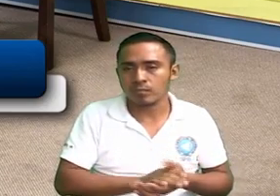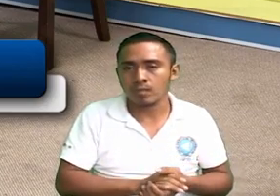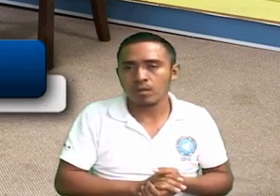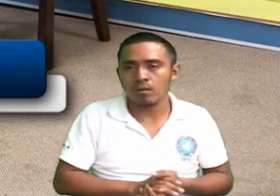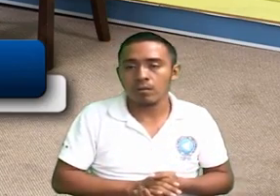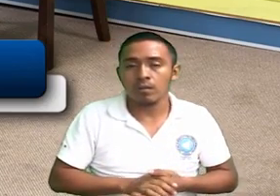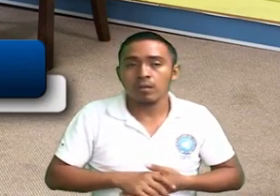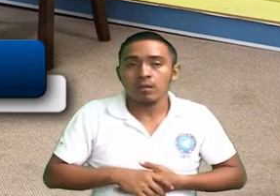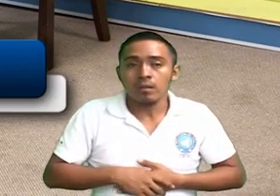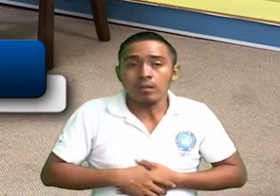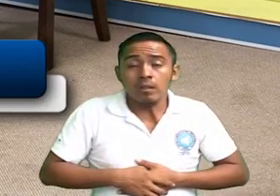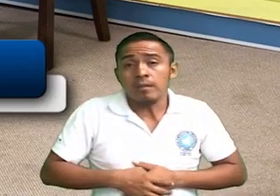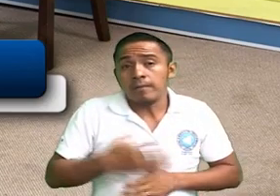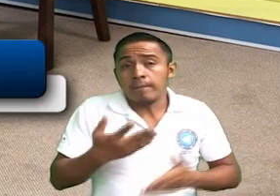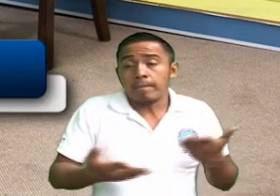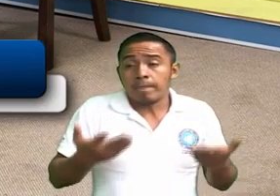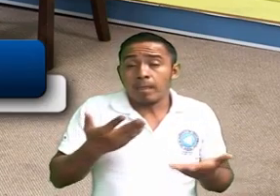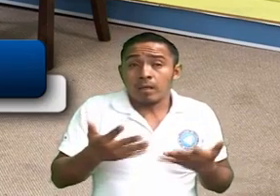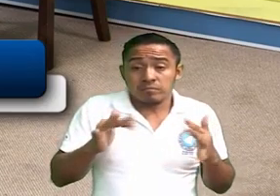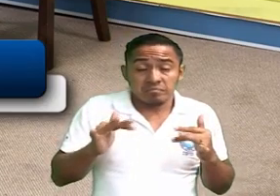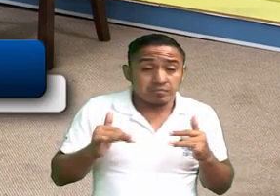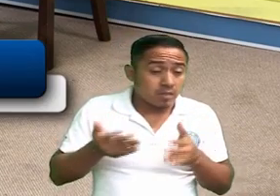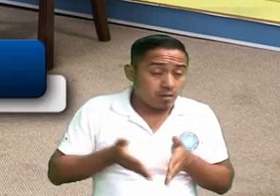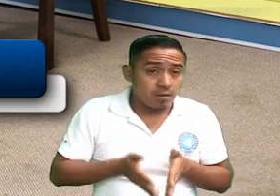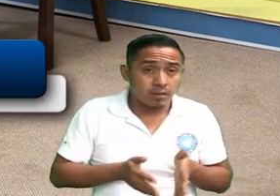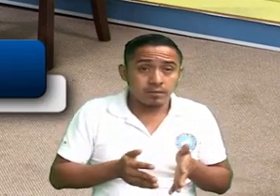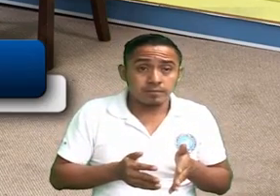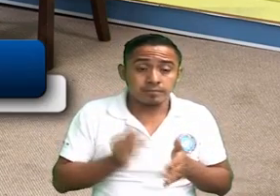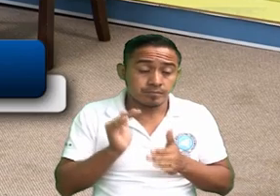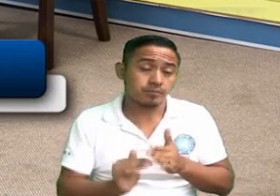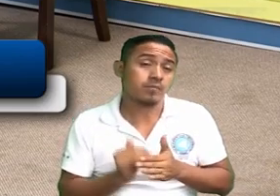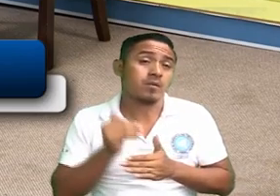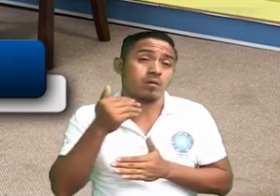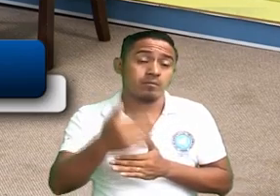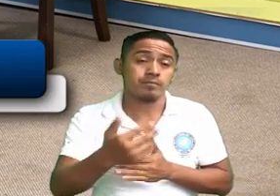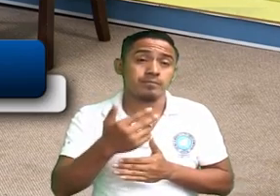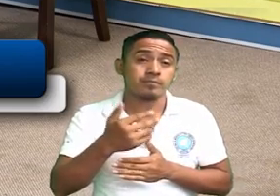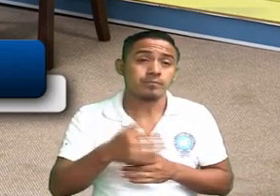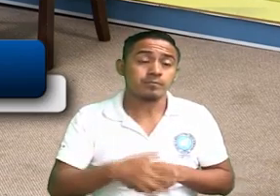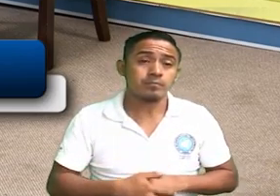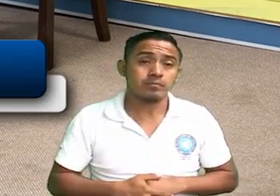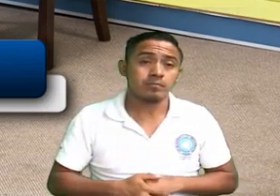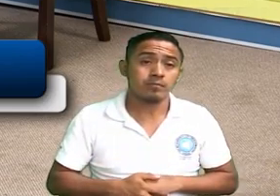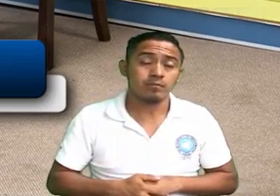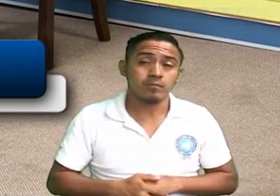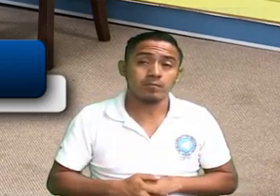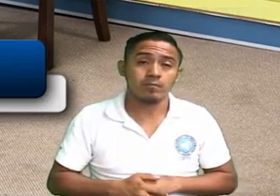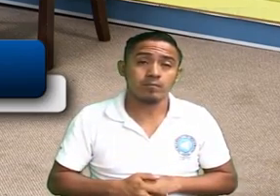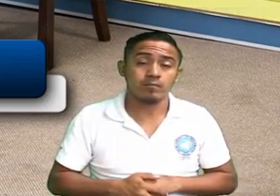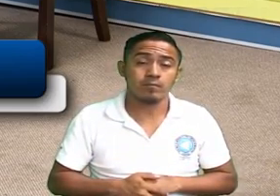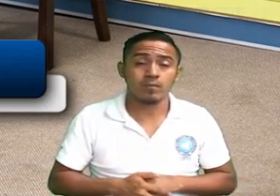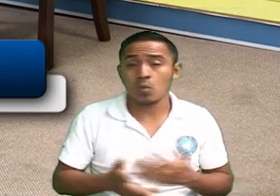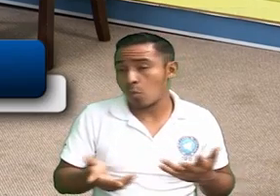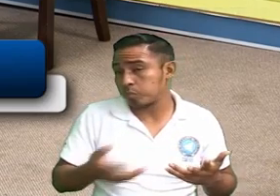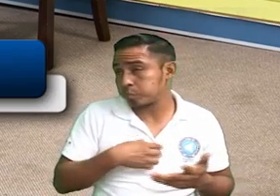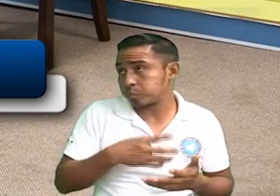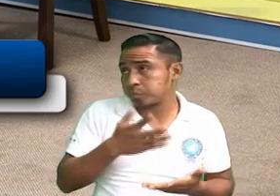el caso de los niños prematuros, ¿también suele presentarse este retraso en el lenguaje,